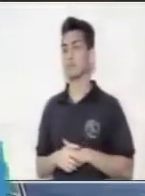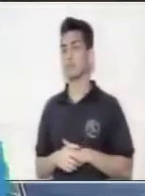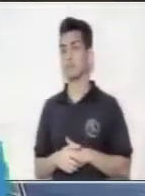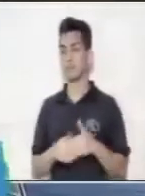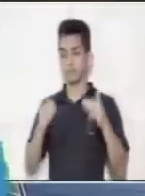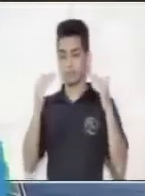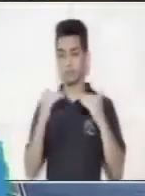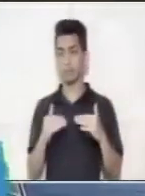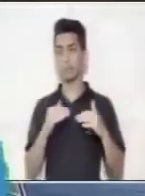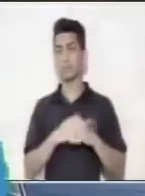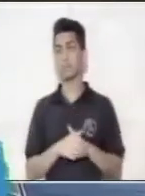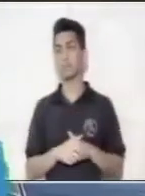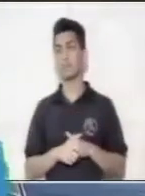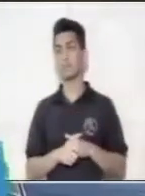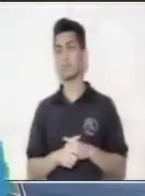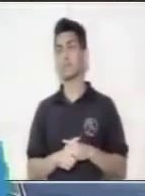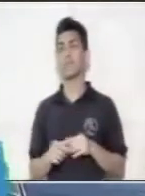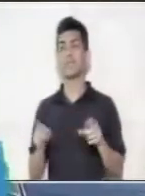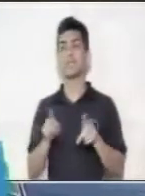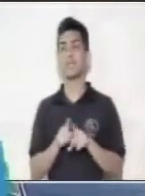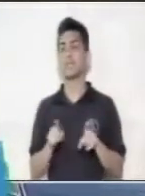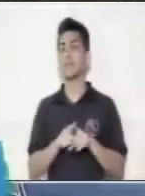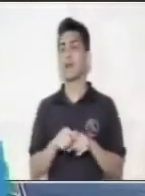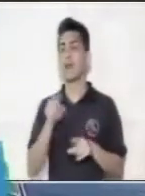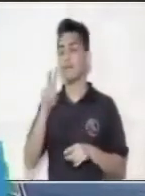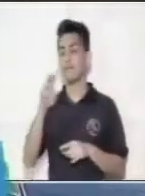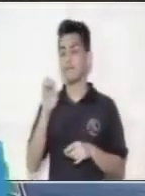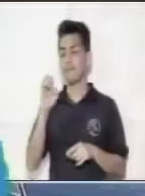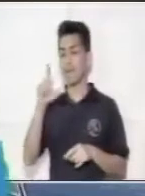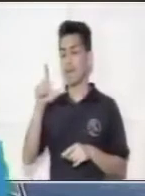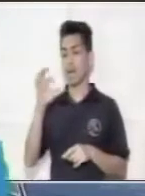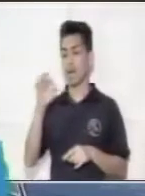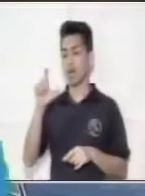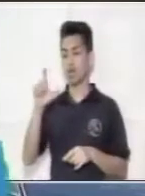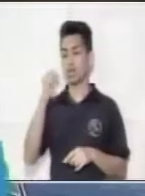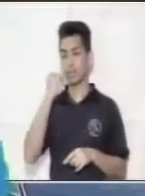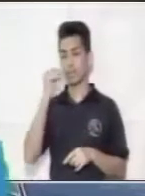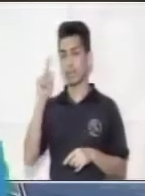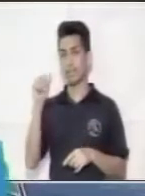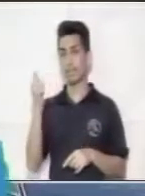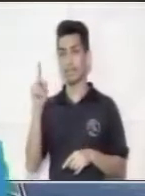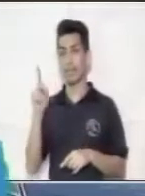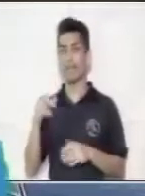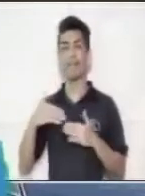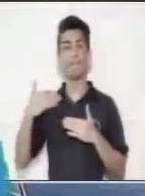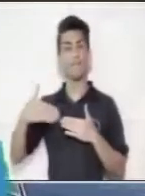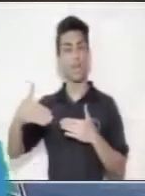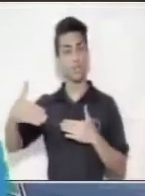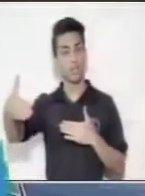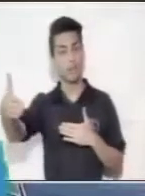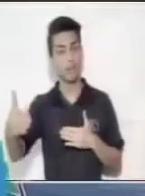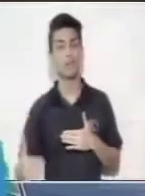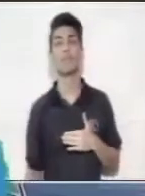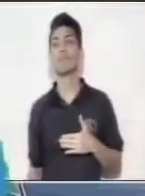mismo ocurre con la velocidad. La velocidad, sus dimensionales son, por ejemplo,